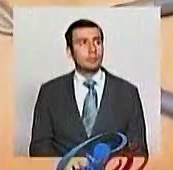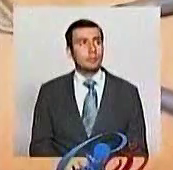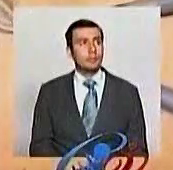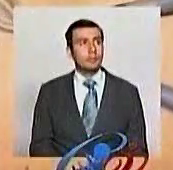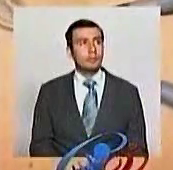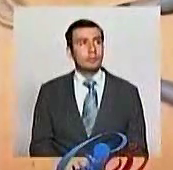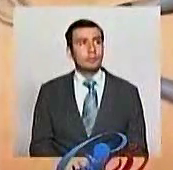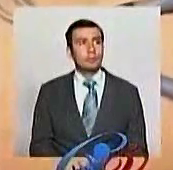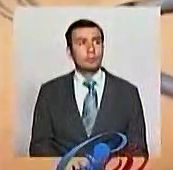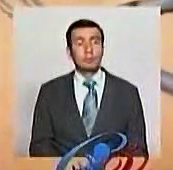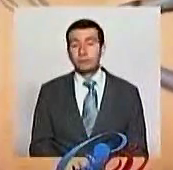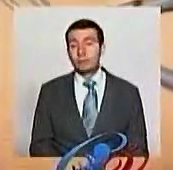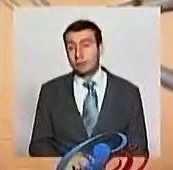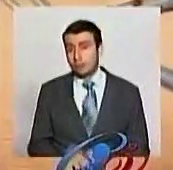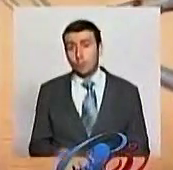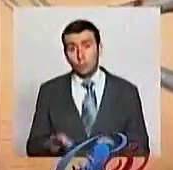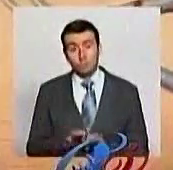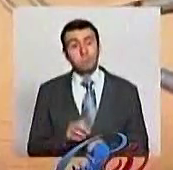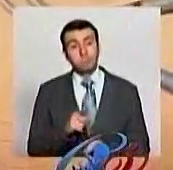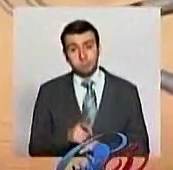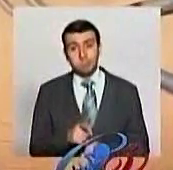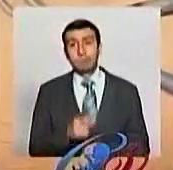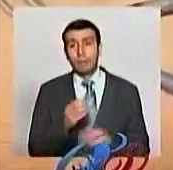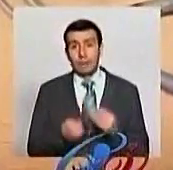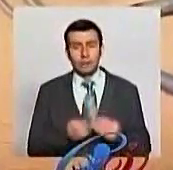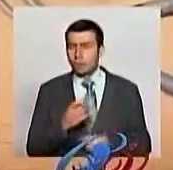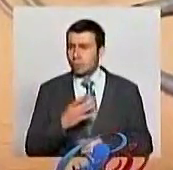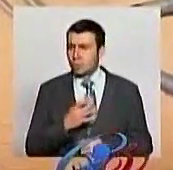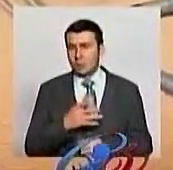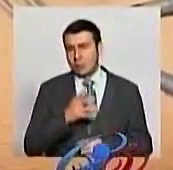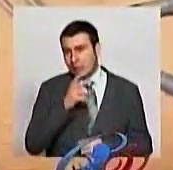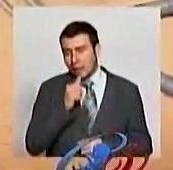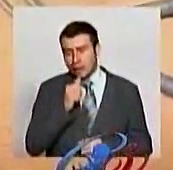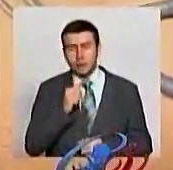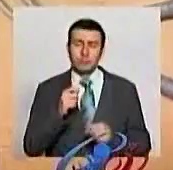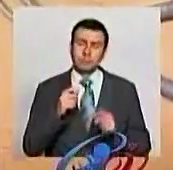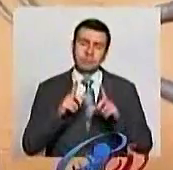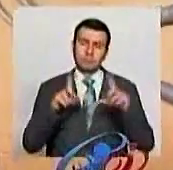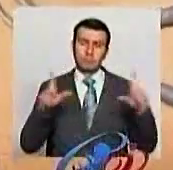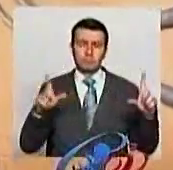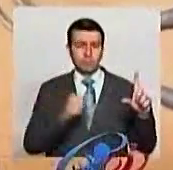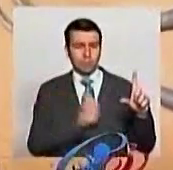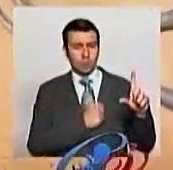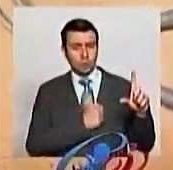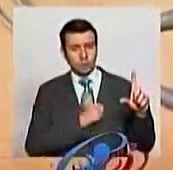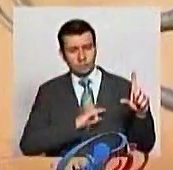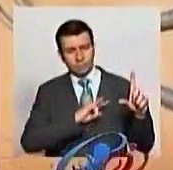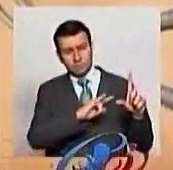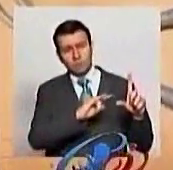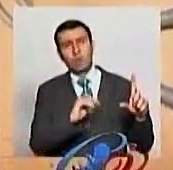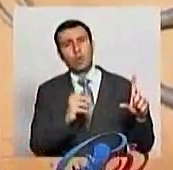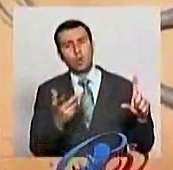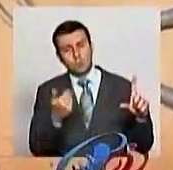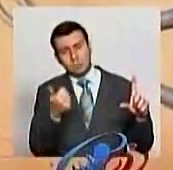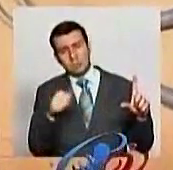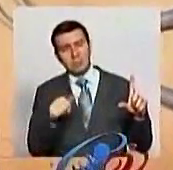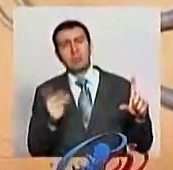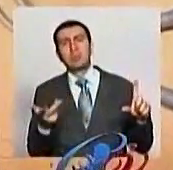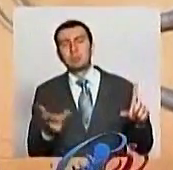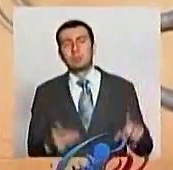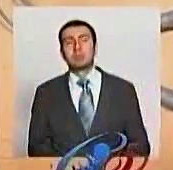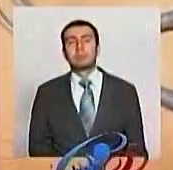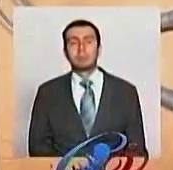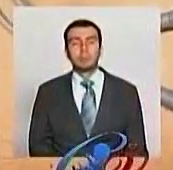duele y va a decirnos muy bien cómo está el corazoncito. Ahí con